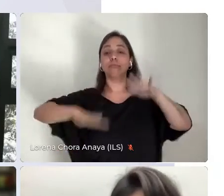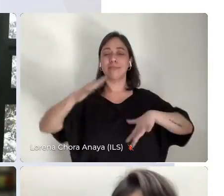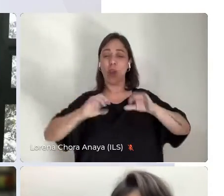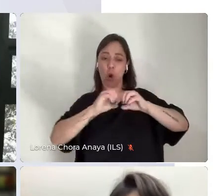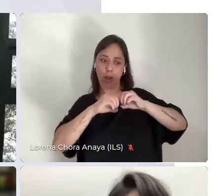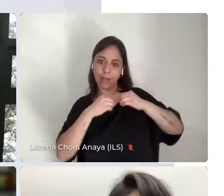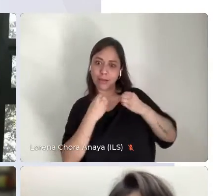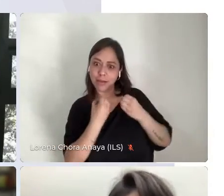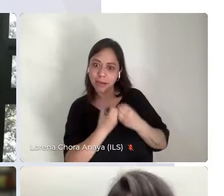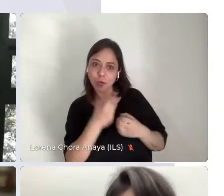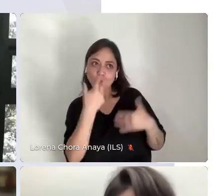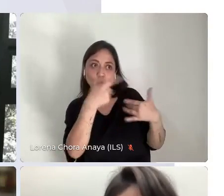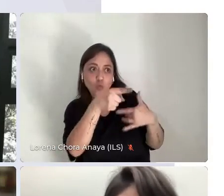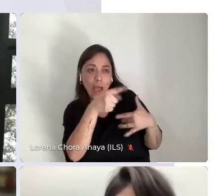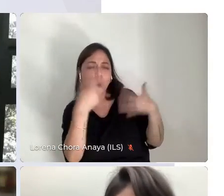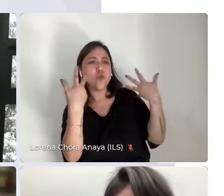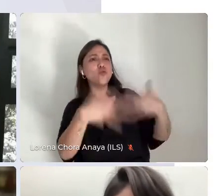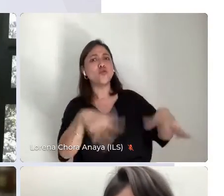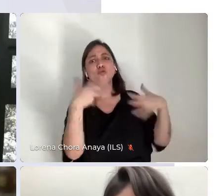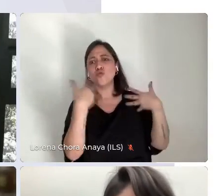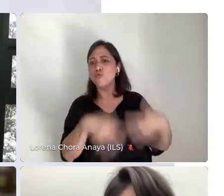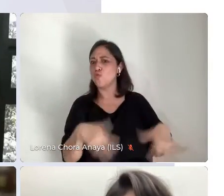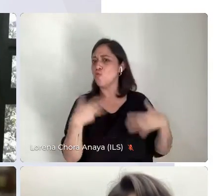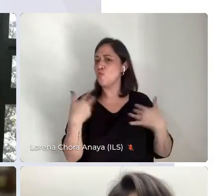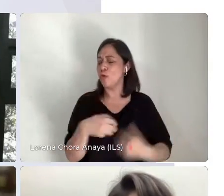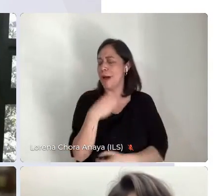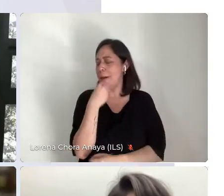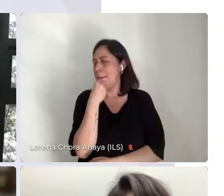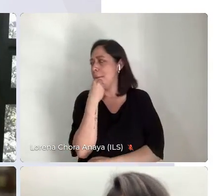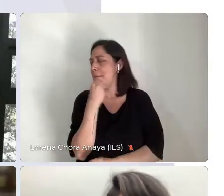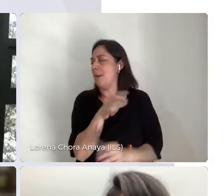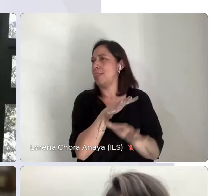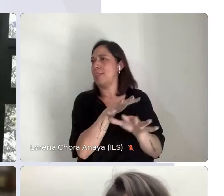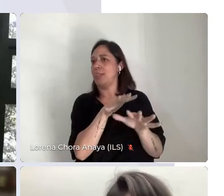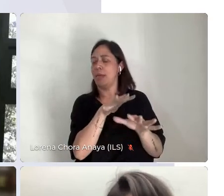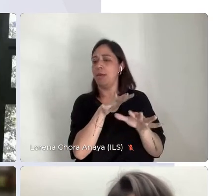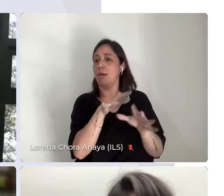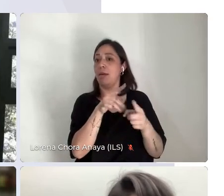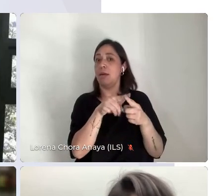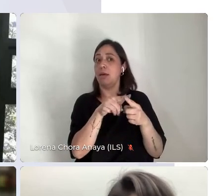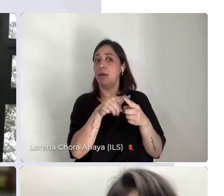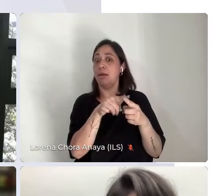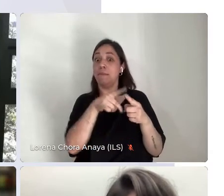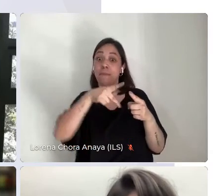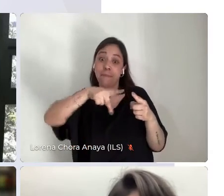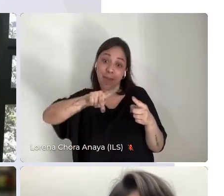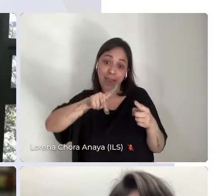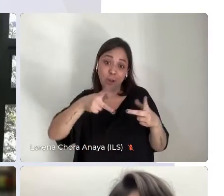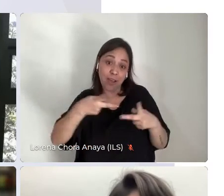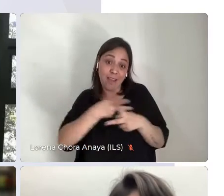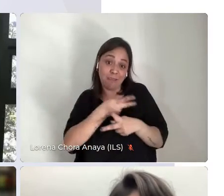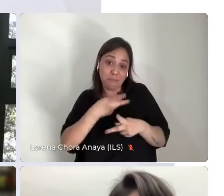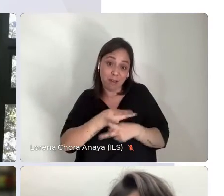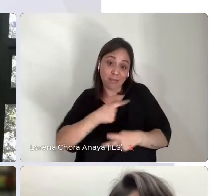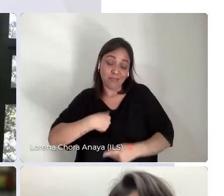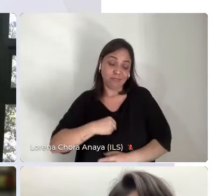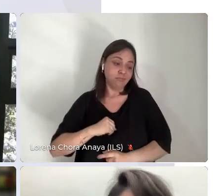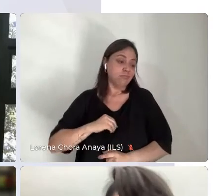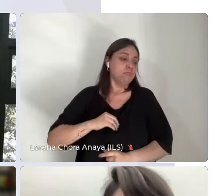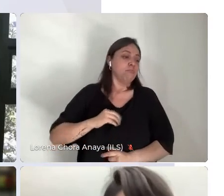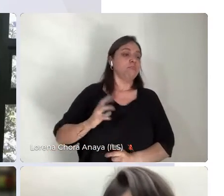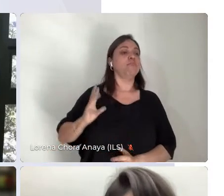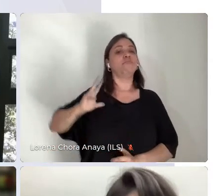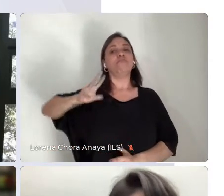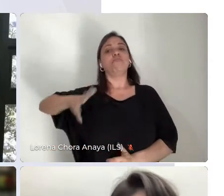muchas estrellas y personas que realmente generan valor, bueno, el tema del ego puede estar en contra porque